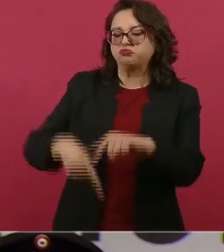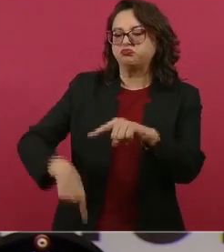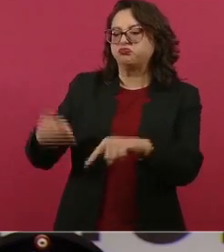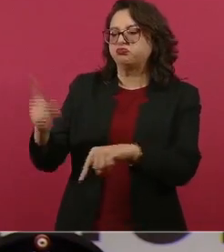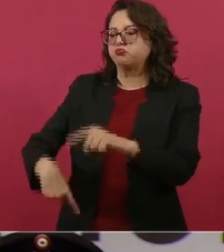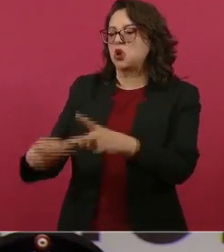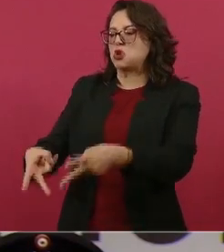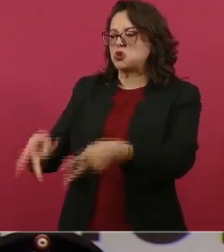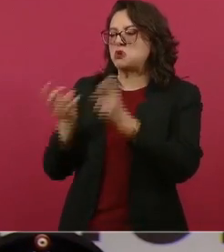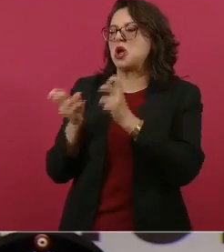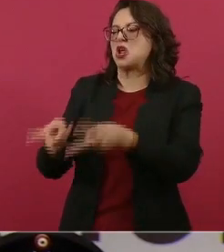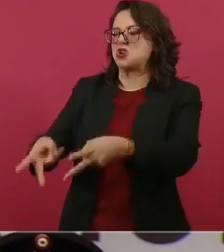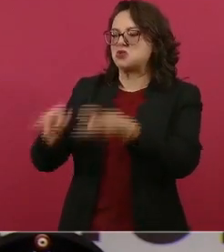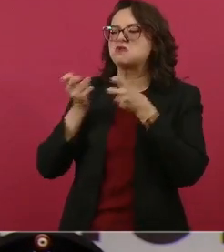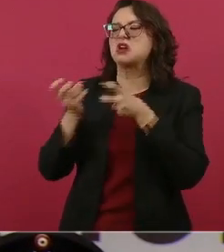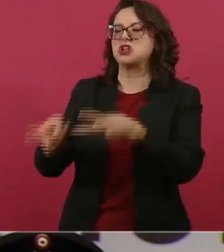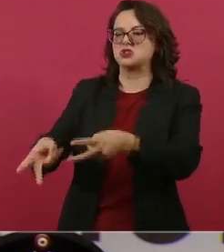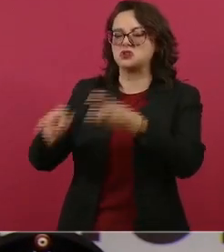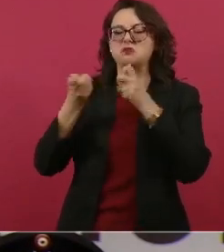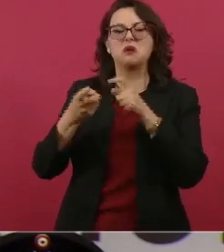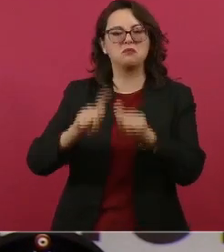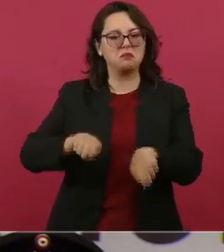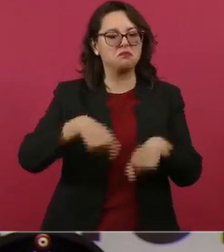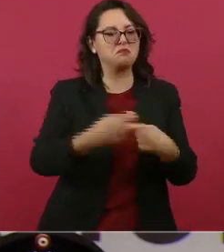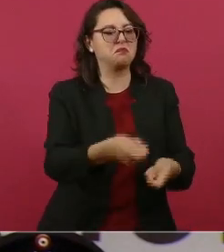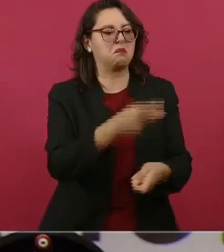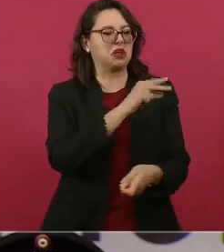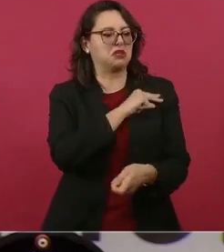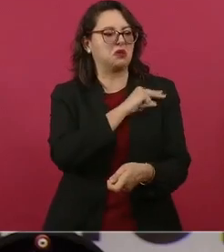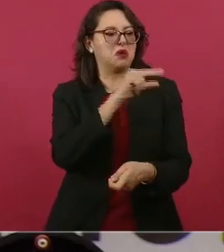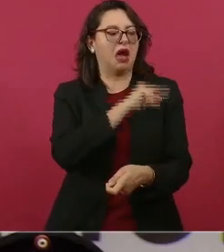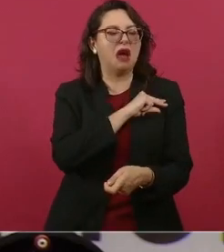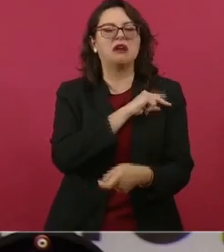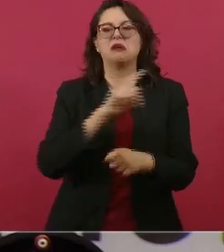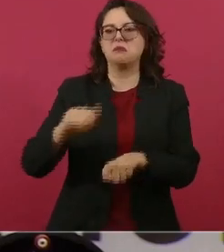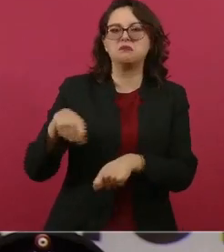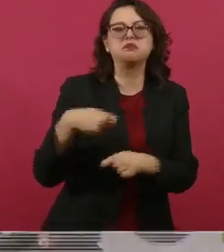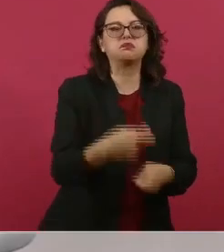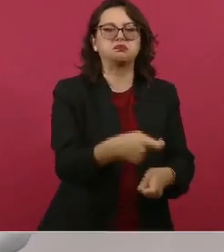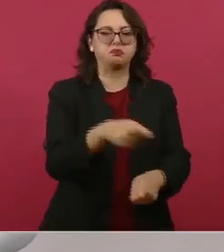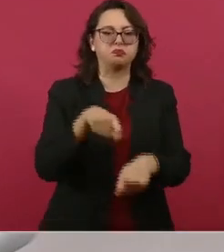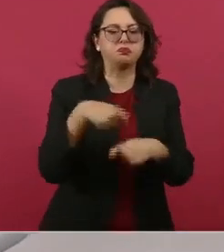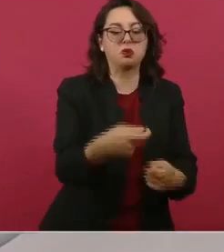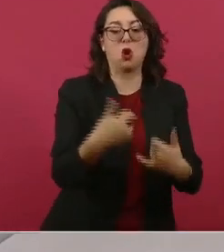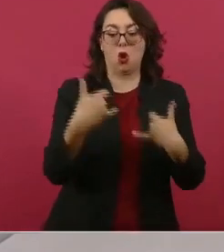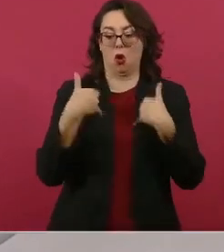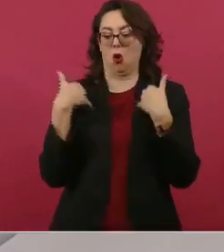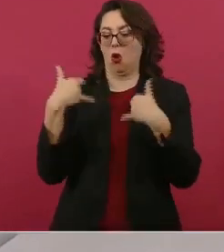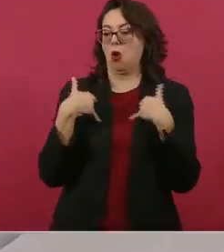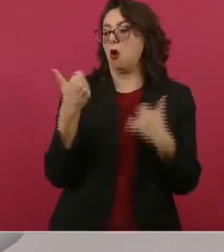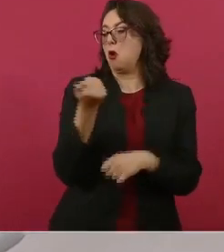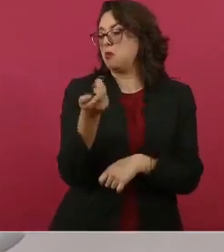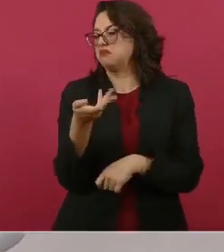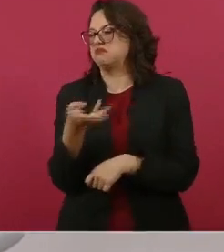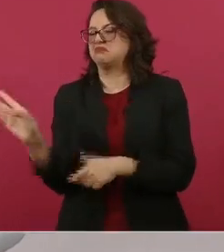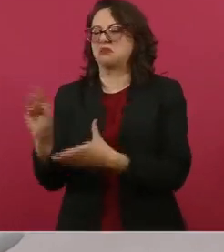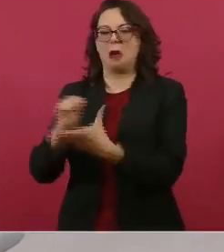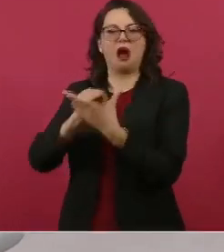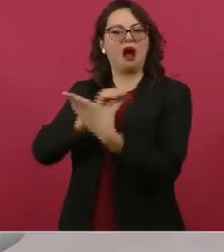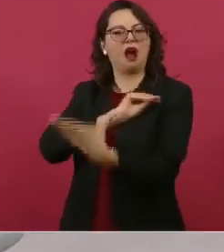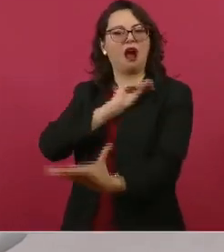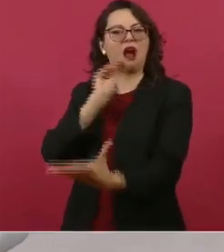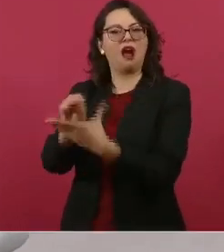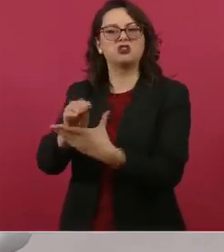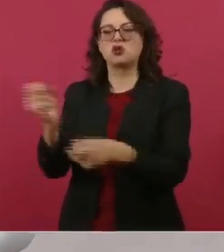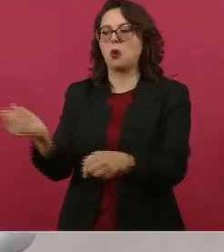negocios y un eterno olvido hacia los jóvenes. Jóvenes obligados a migrar sin